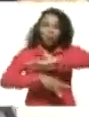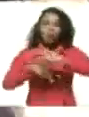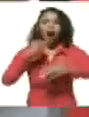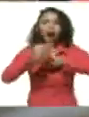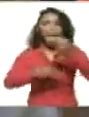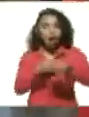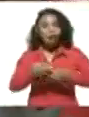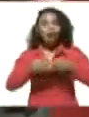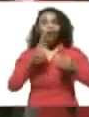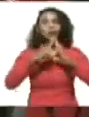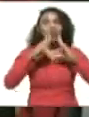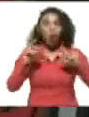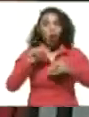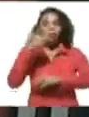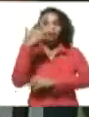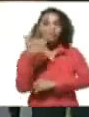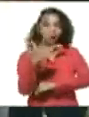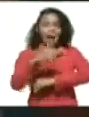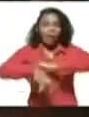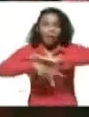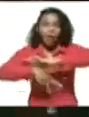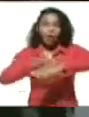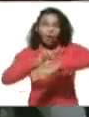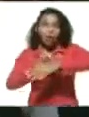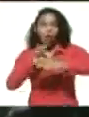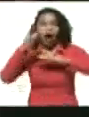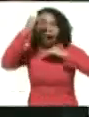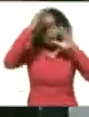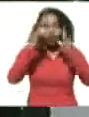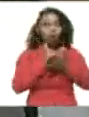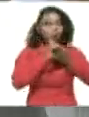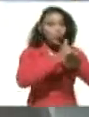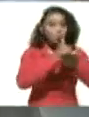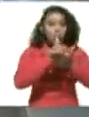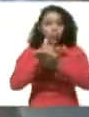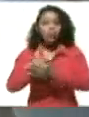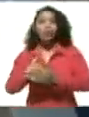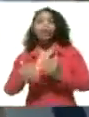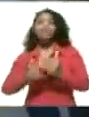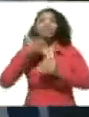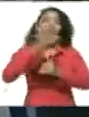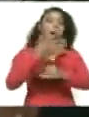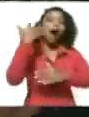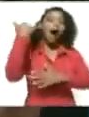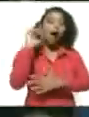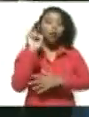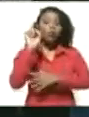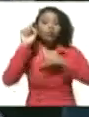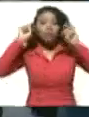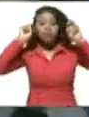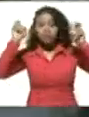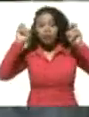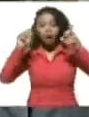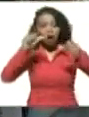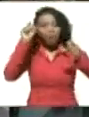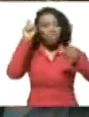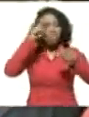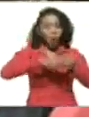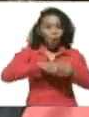en aquí tenemos tres pediatras que nos están ayudando a atender a los niños luego tenemos un área de registro